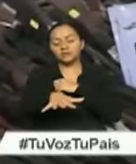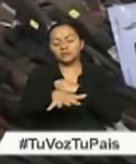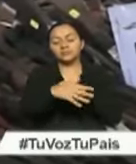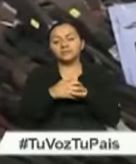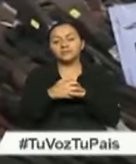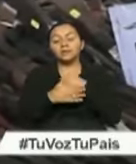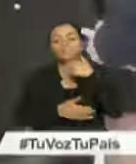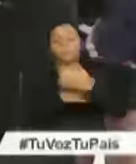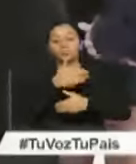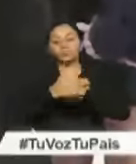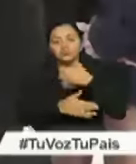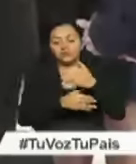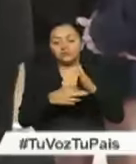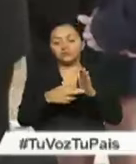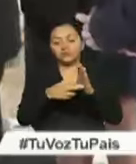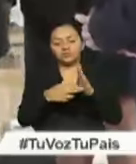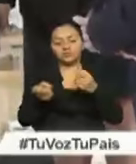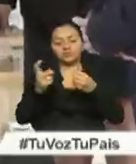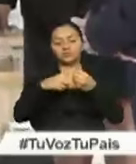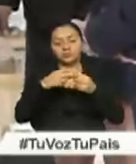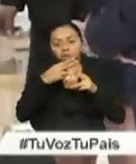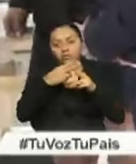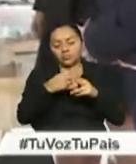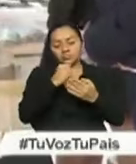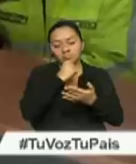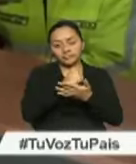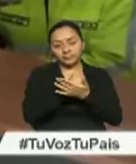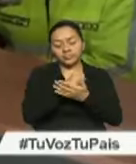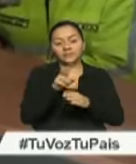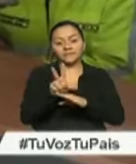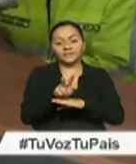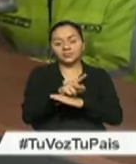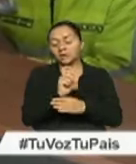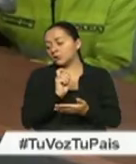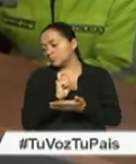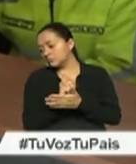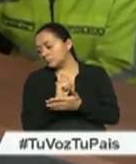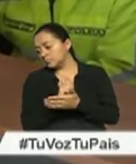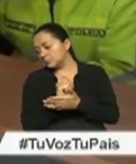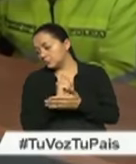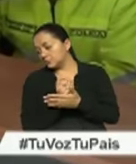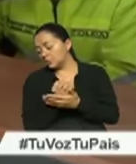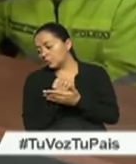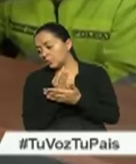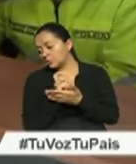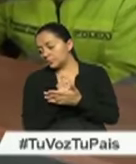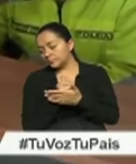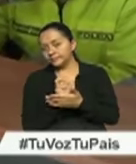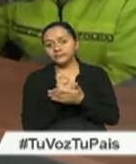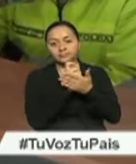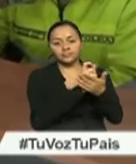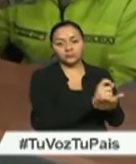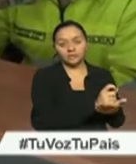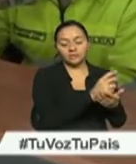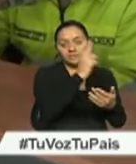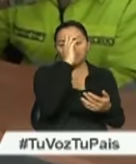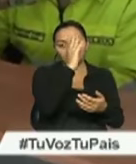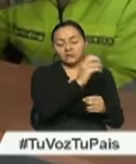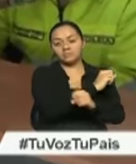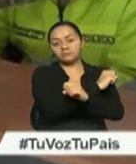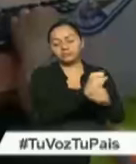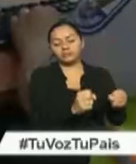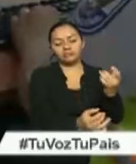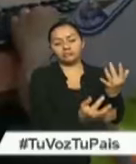el proceso se han registrado las armas. Posteriormente, Fiscalía certificará la cantidad recibida para su destrucción y se procederá